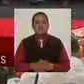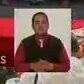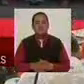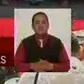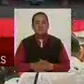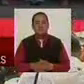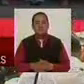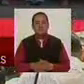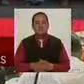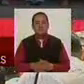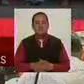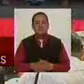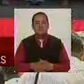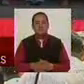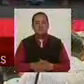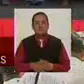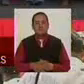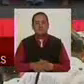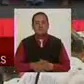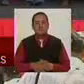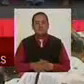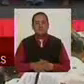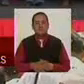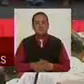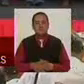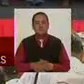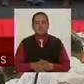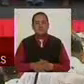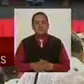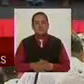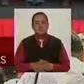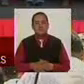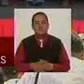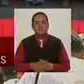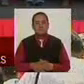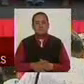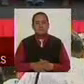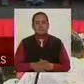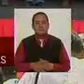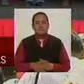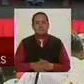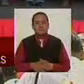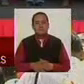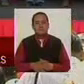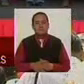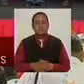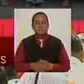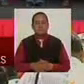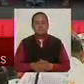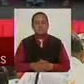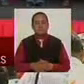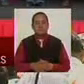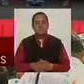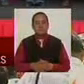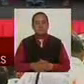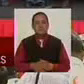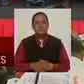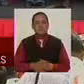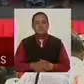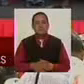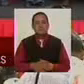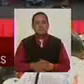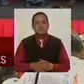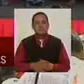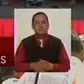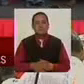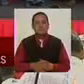nunu, nunu quistamca, wahukta camineta, jamo aquiscam ni, manquimata, apima de